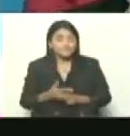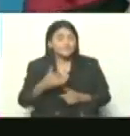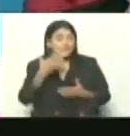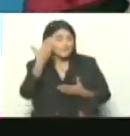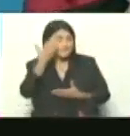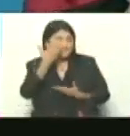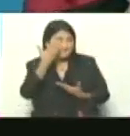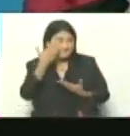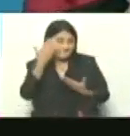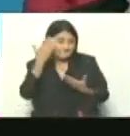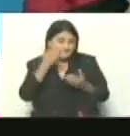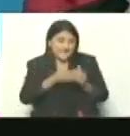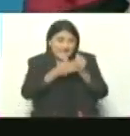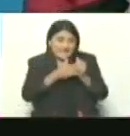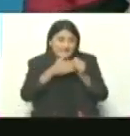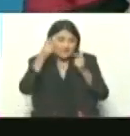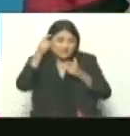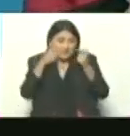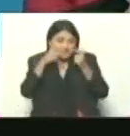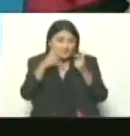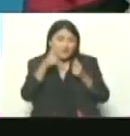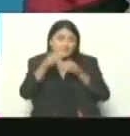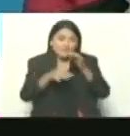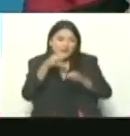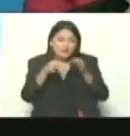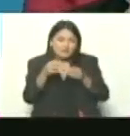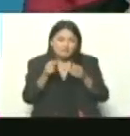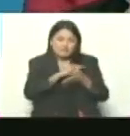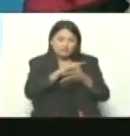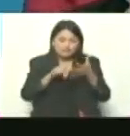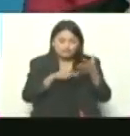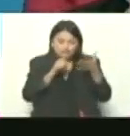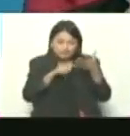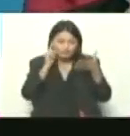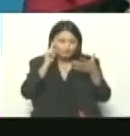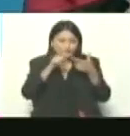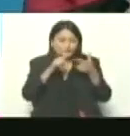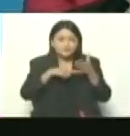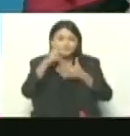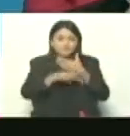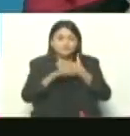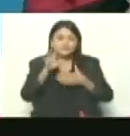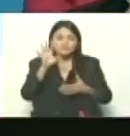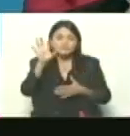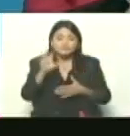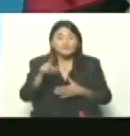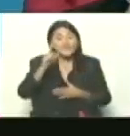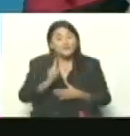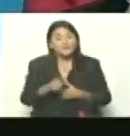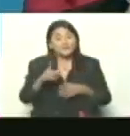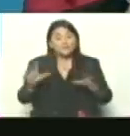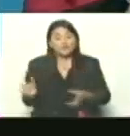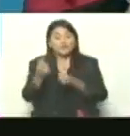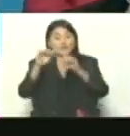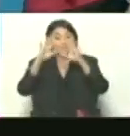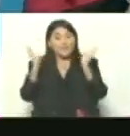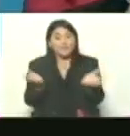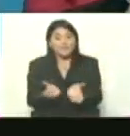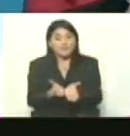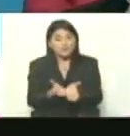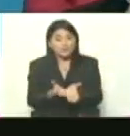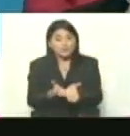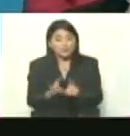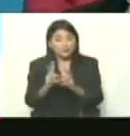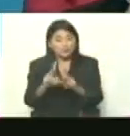comandante Hugo Chávez, hablaba de ese quinto objetivo del plan de la patria, lo decía claramente, podemos salvar, debemos salvar el planeta Tierra. Y yo creo que